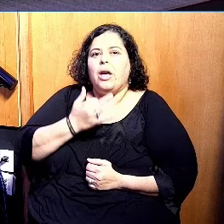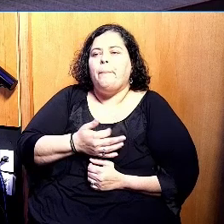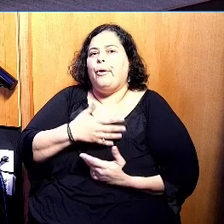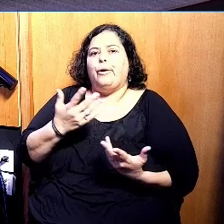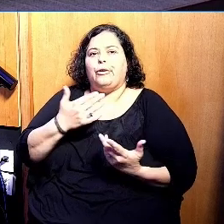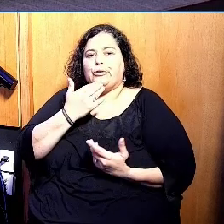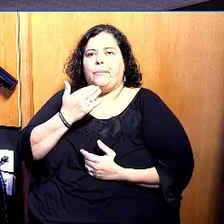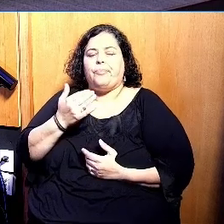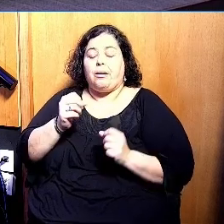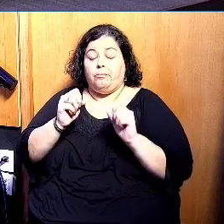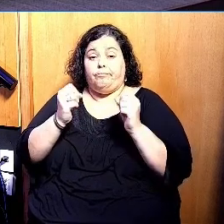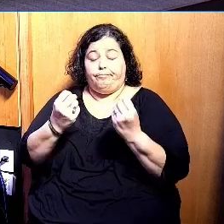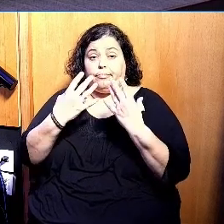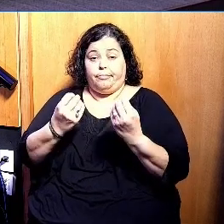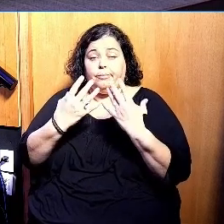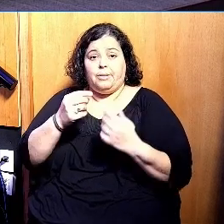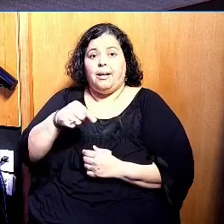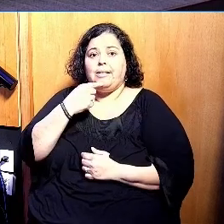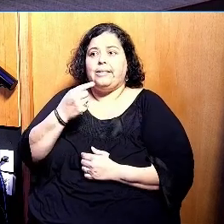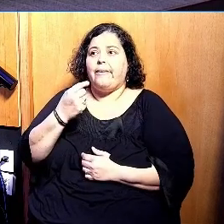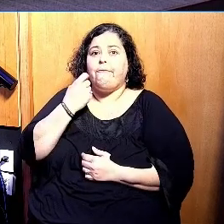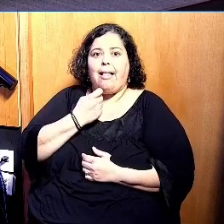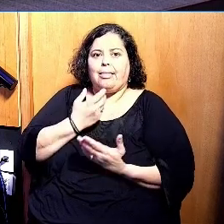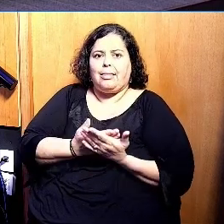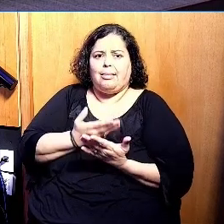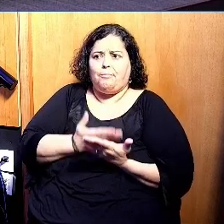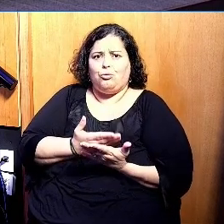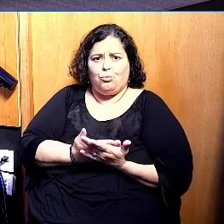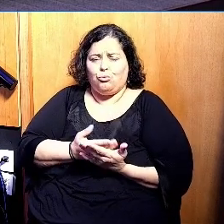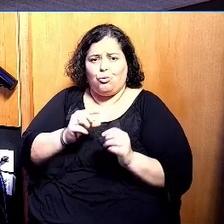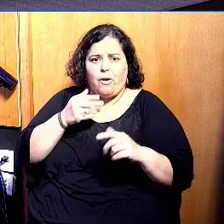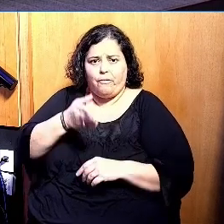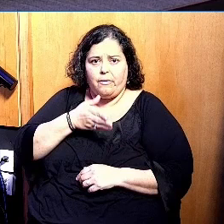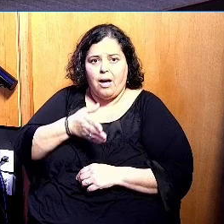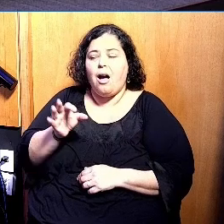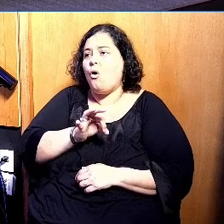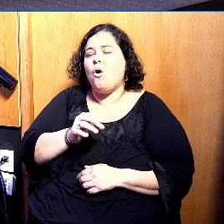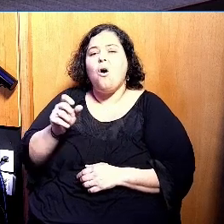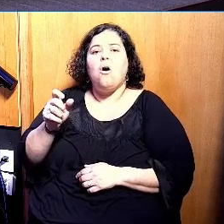alertas por inasistencia hasta el gasto de OCE, UTE que tiene el centro educativo.